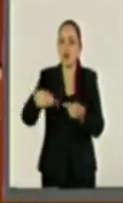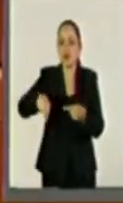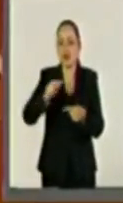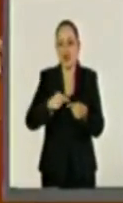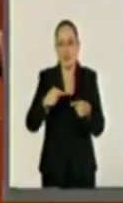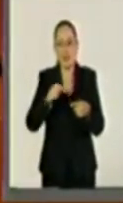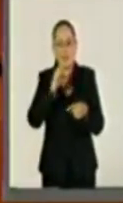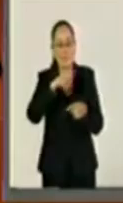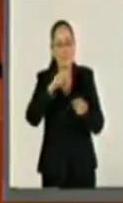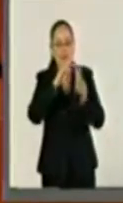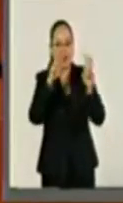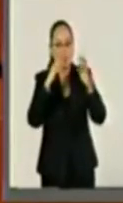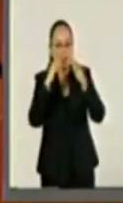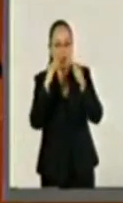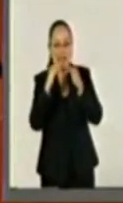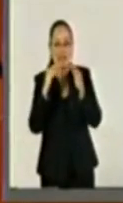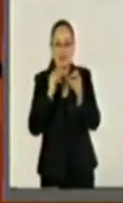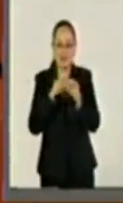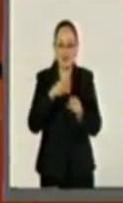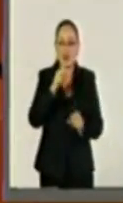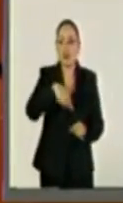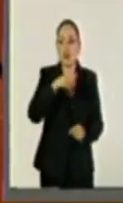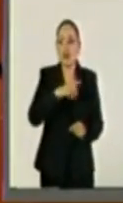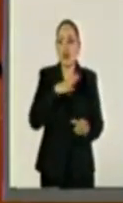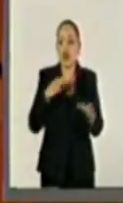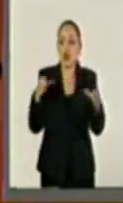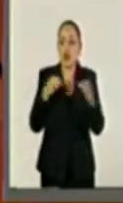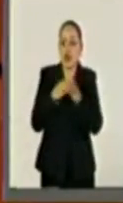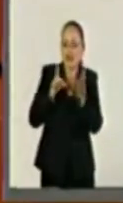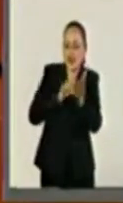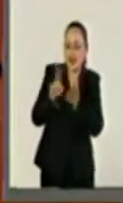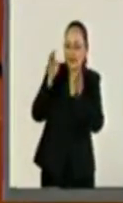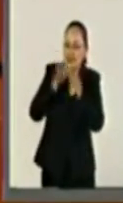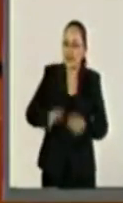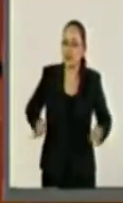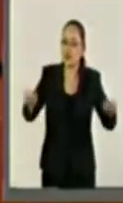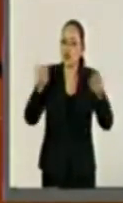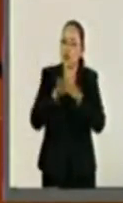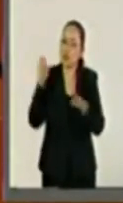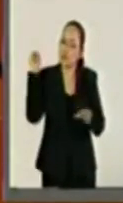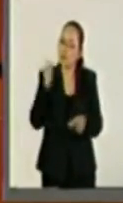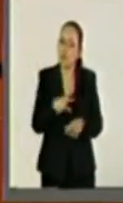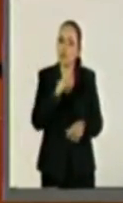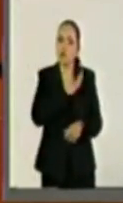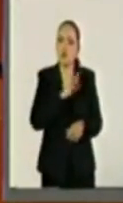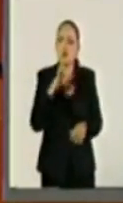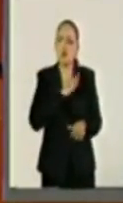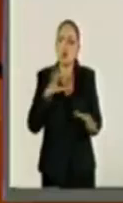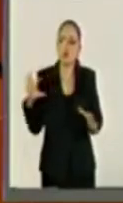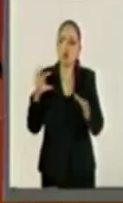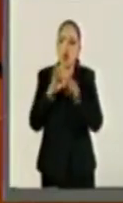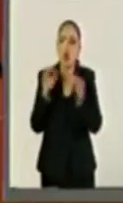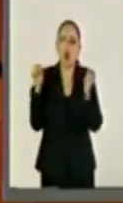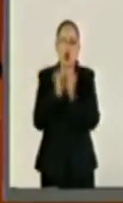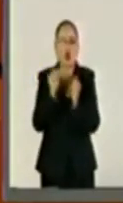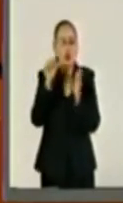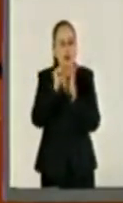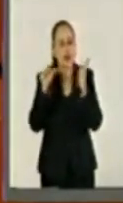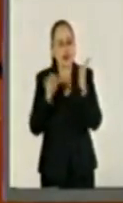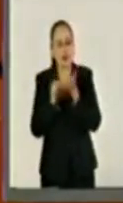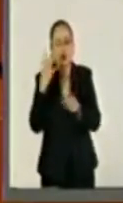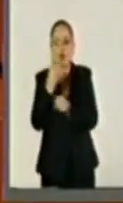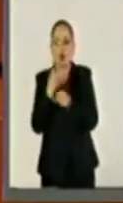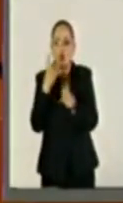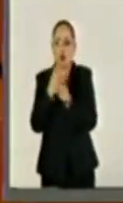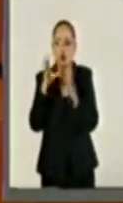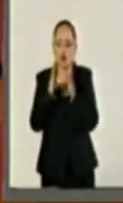vivienda, constitutivo a su vez del derecho fundamental por sí mismo, de conformidad al artículo 4